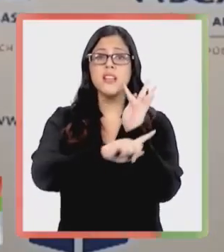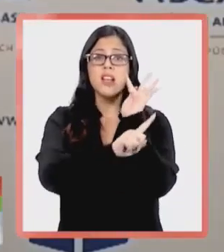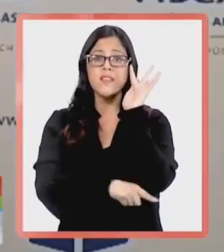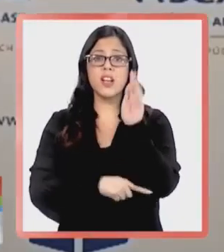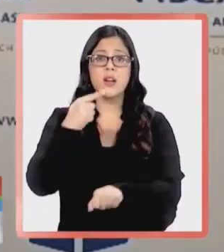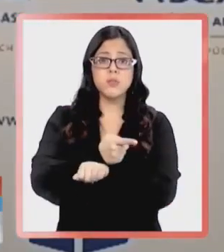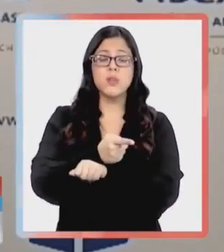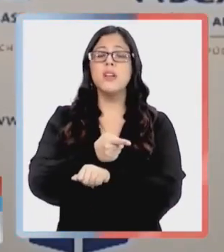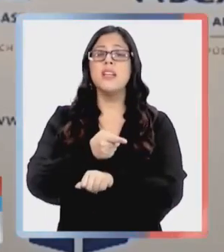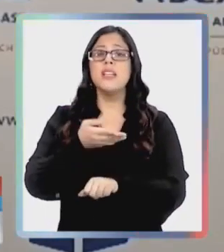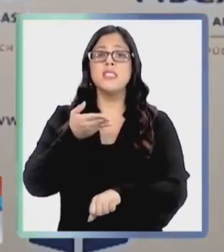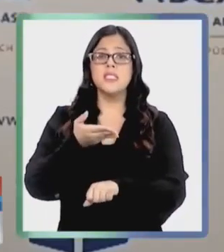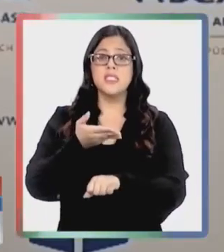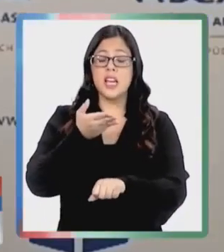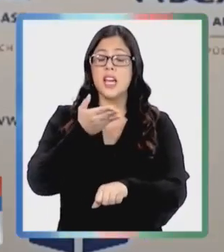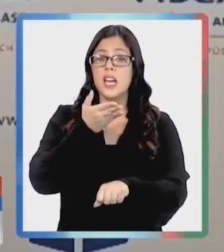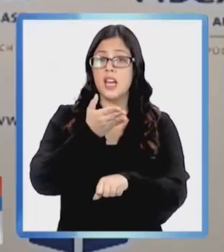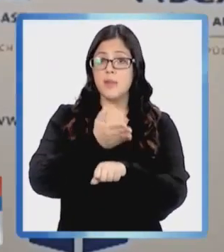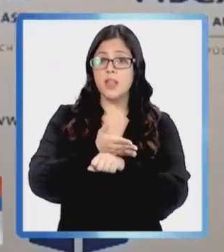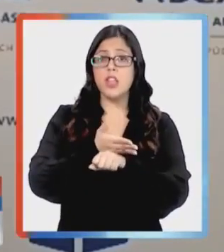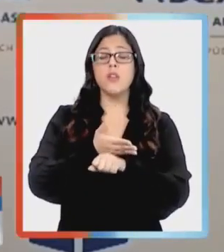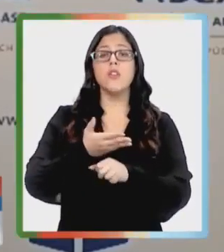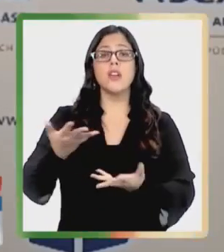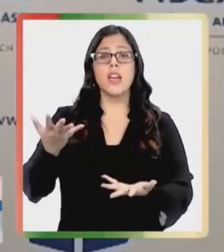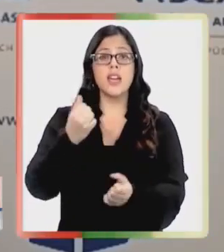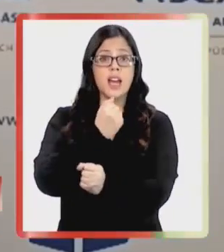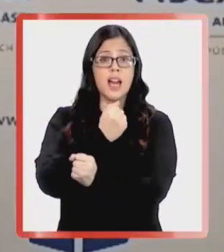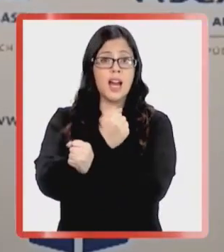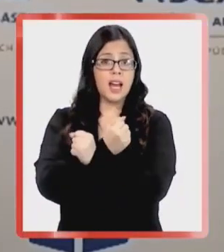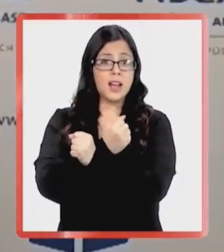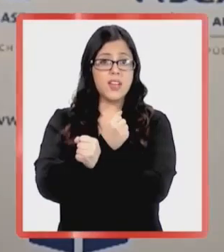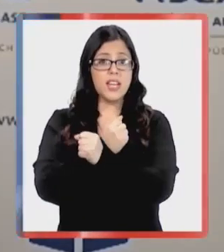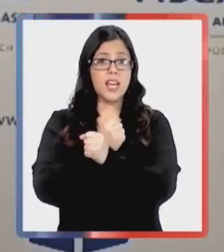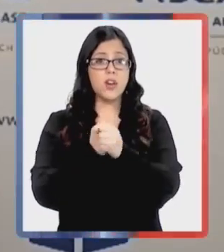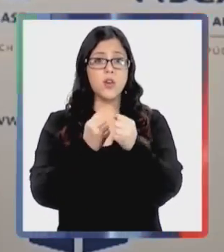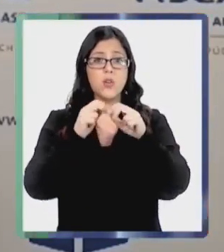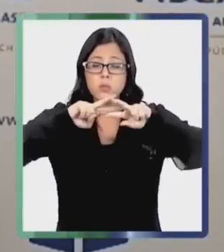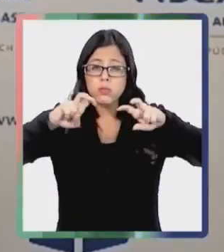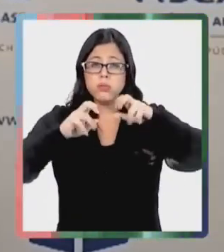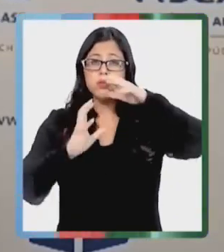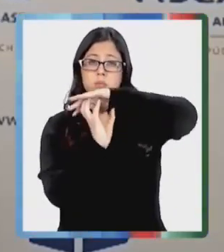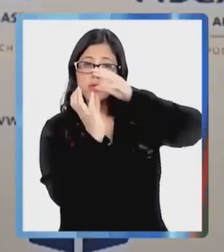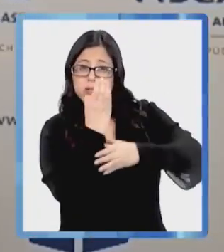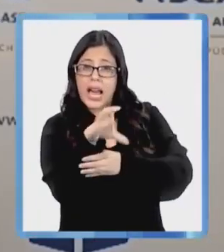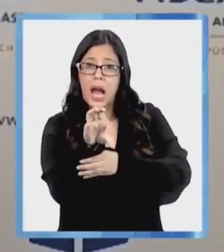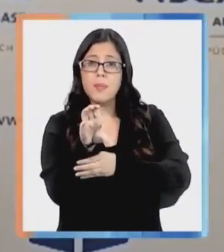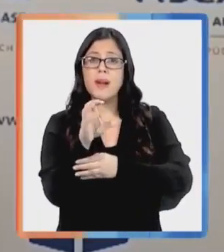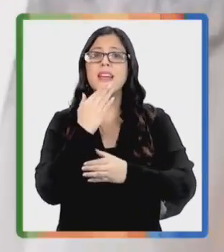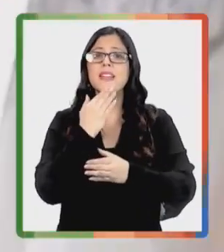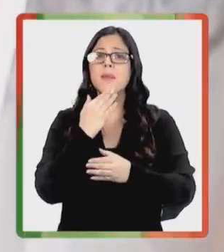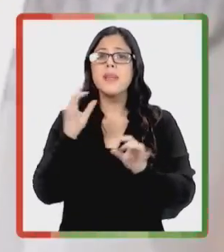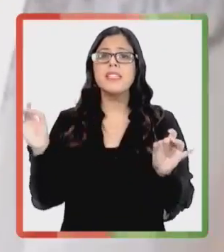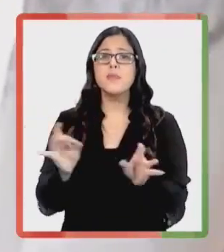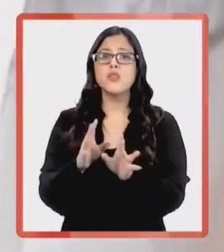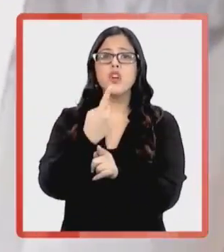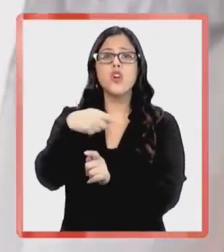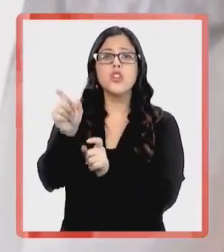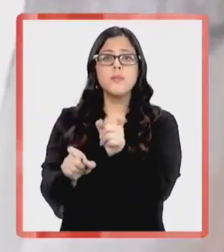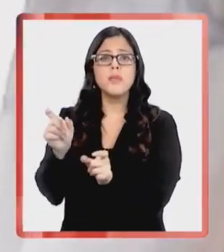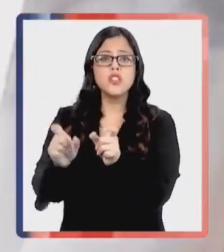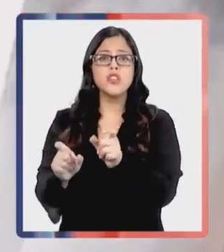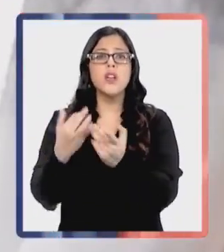penitenciario y además investiga si terceros han colaborado o facilitado la evaluación de las reclusas por